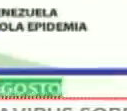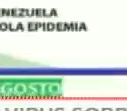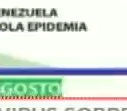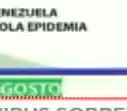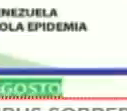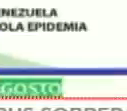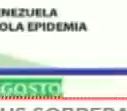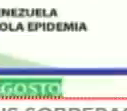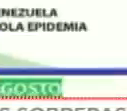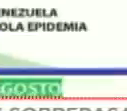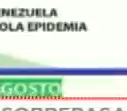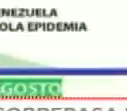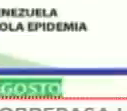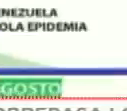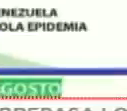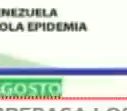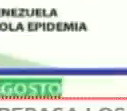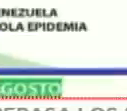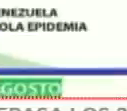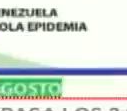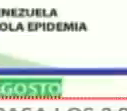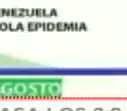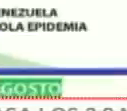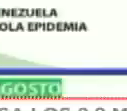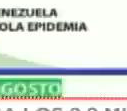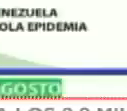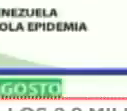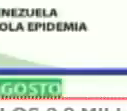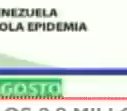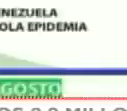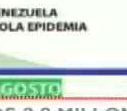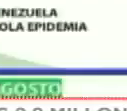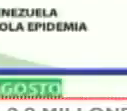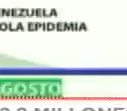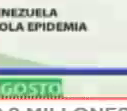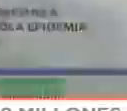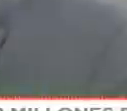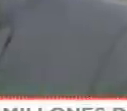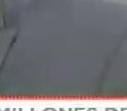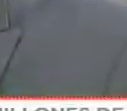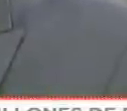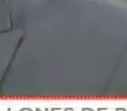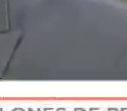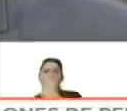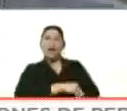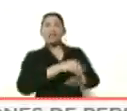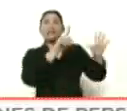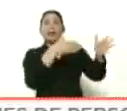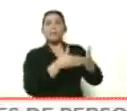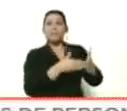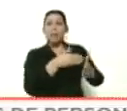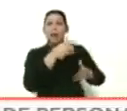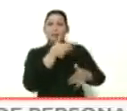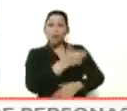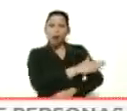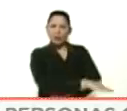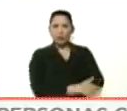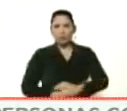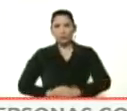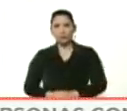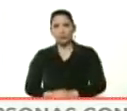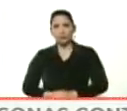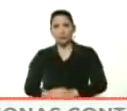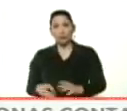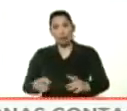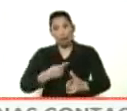de que tenga síntomas, acude a tal sitio. No, fue un... Hablan de 300 muertos y después dieron una cifra oficial de más de 6.000. No, y reconocen un